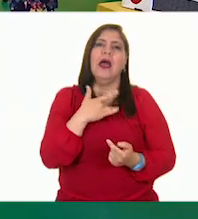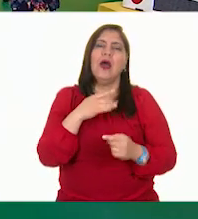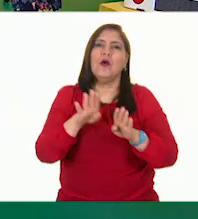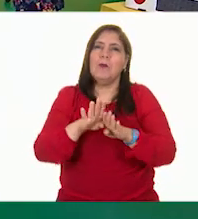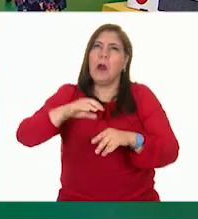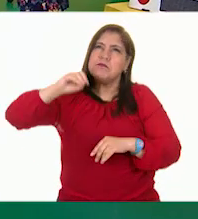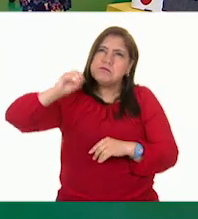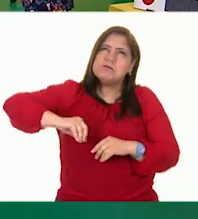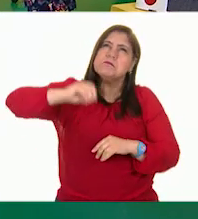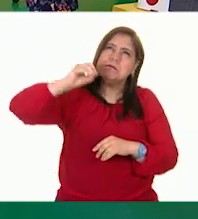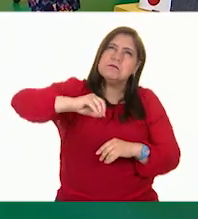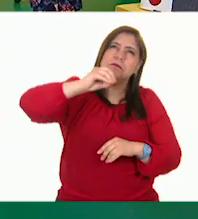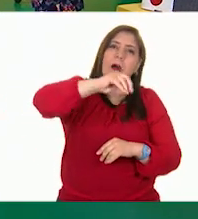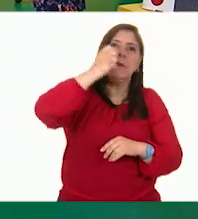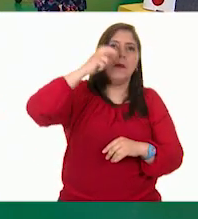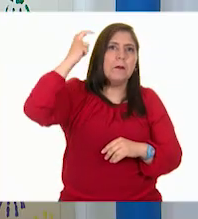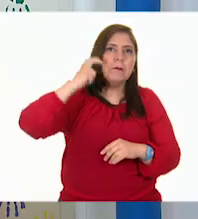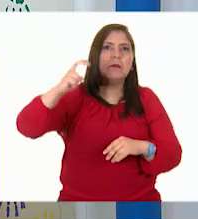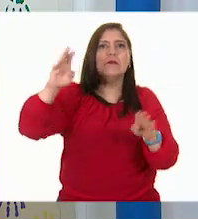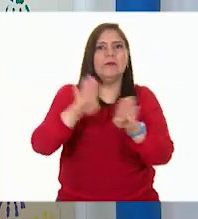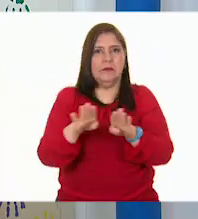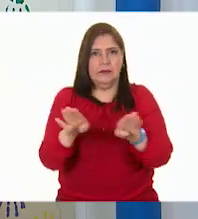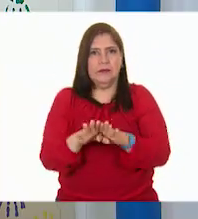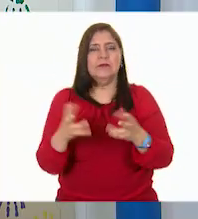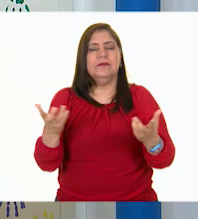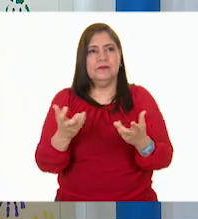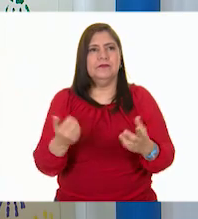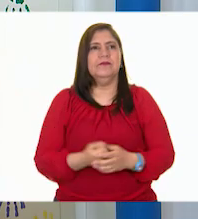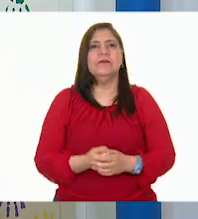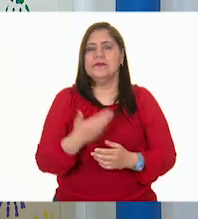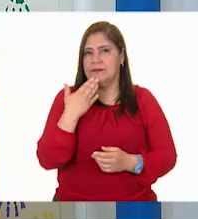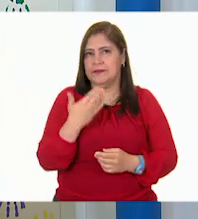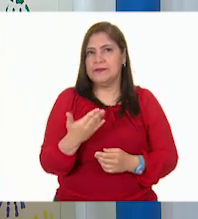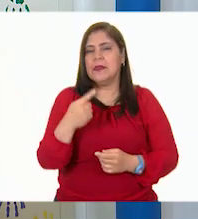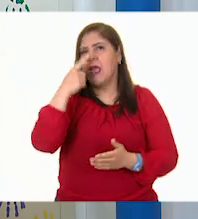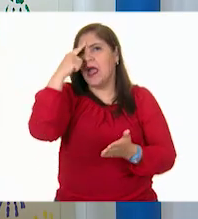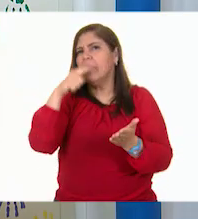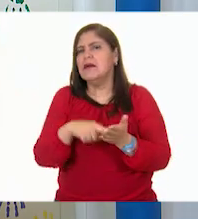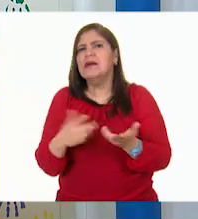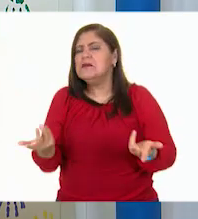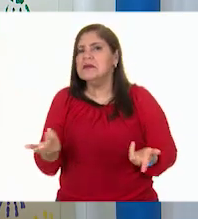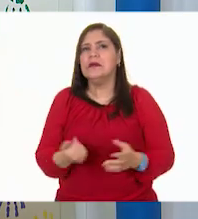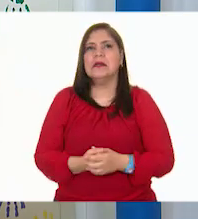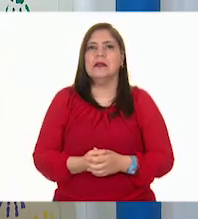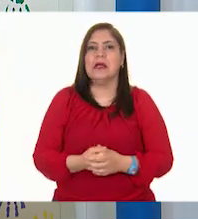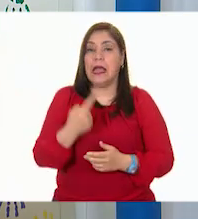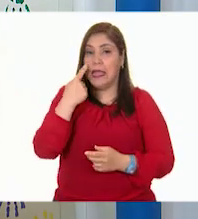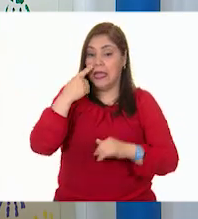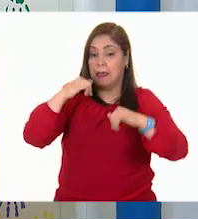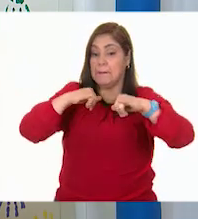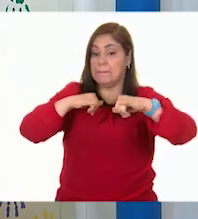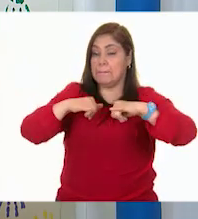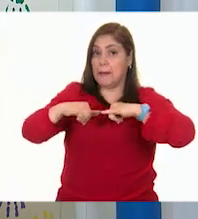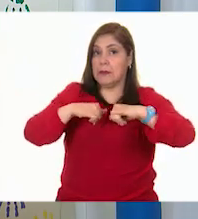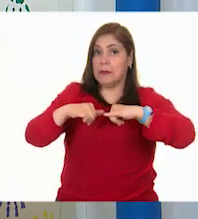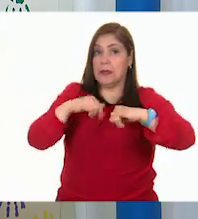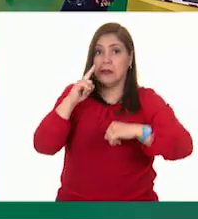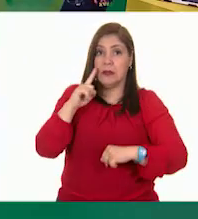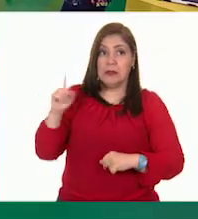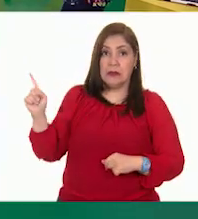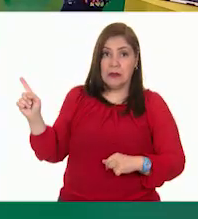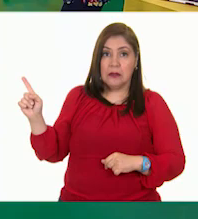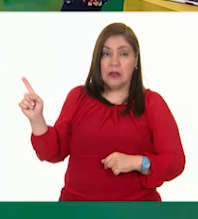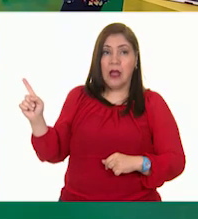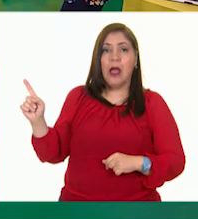¿verdad? De cómo de migran. cómo viajan, ¿verdad? ¿Y qué crees? Pues este mapa forma